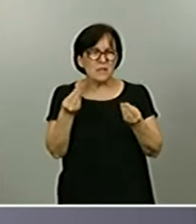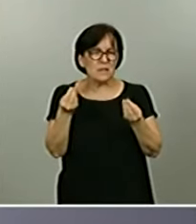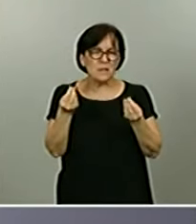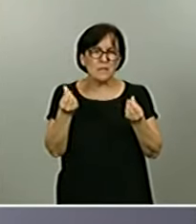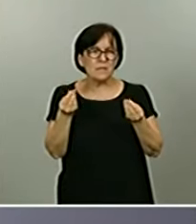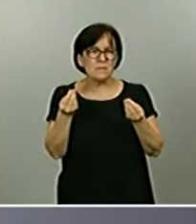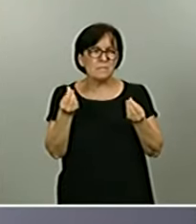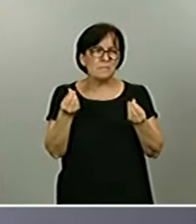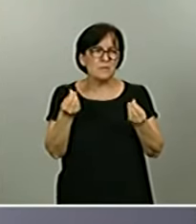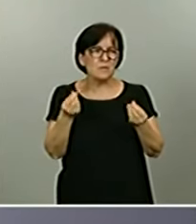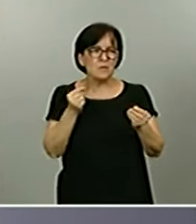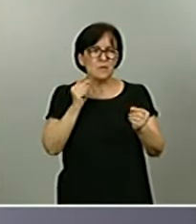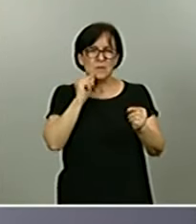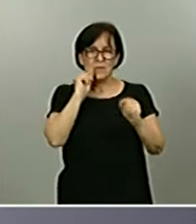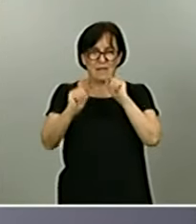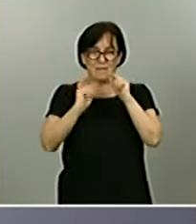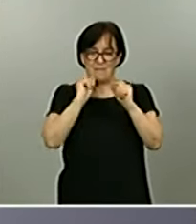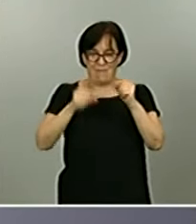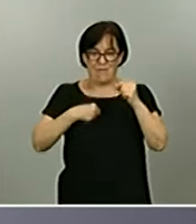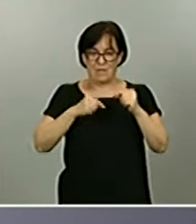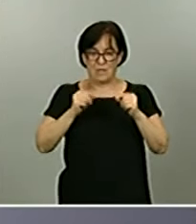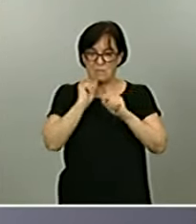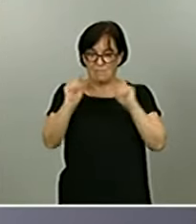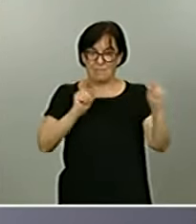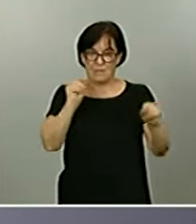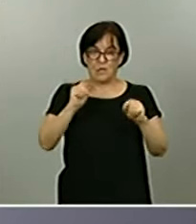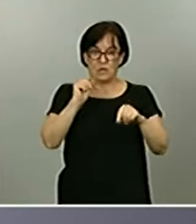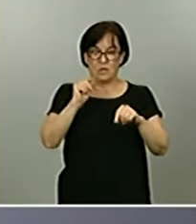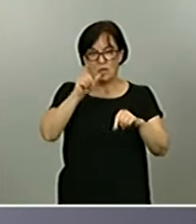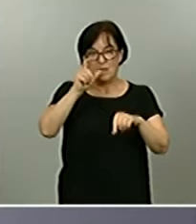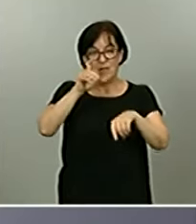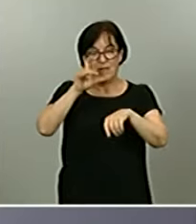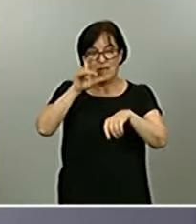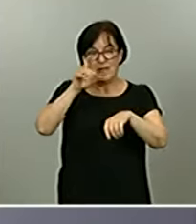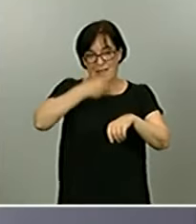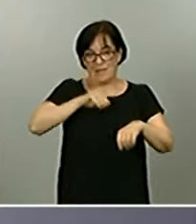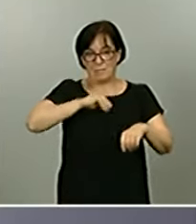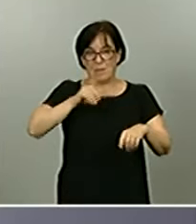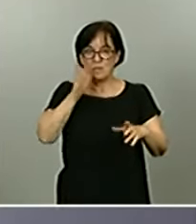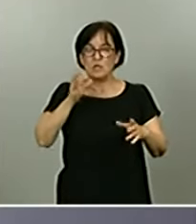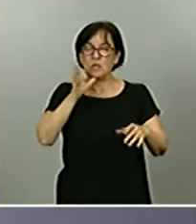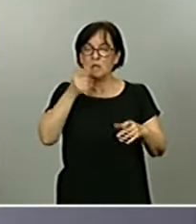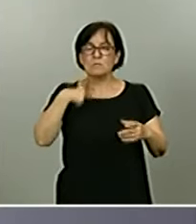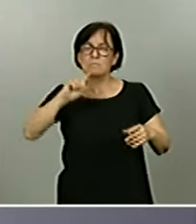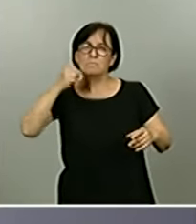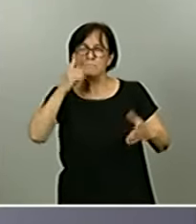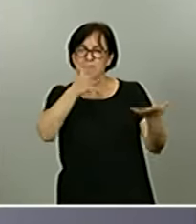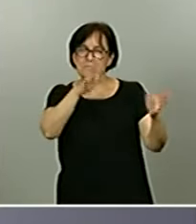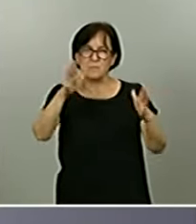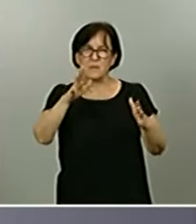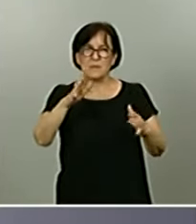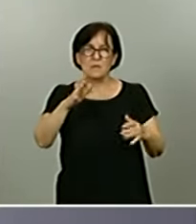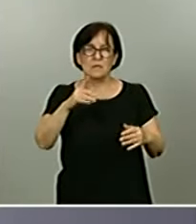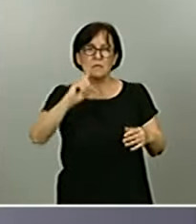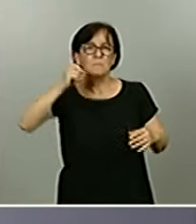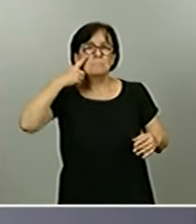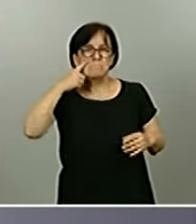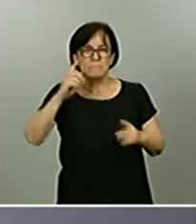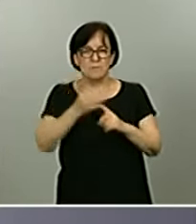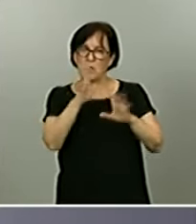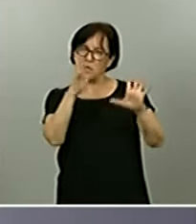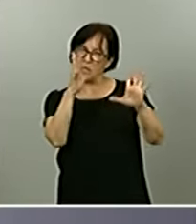infectados en España, no casos, personas infectadas. Sabemos que se han detectado aproximadamente como el